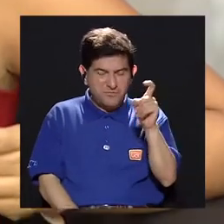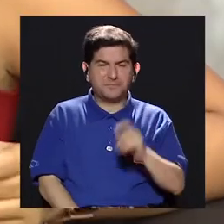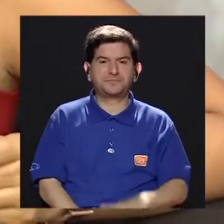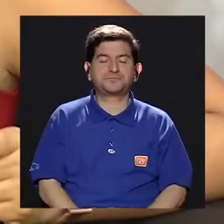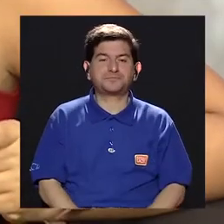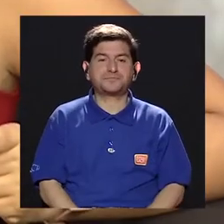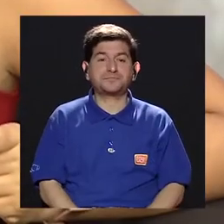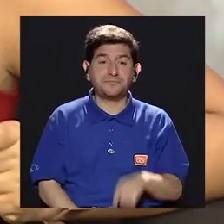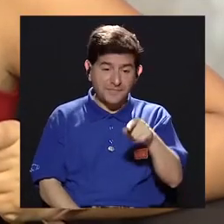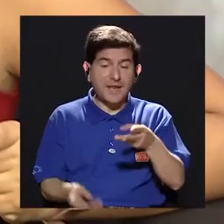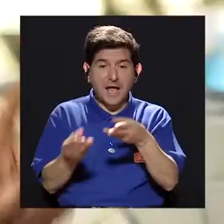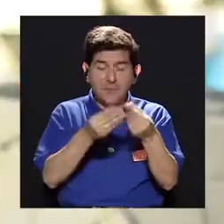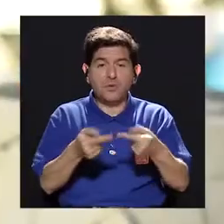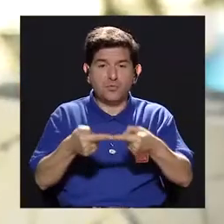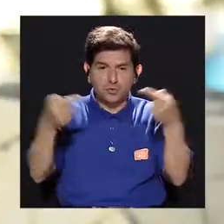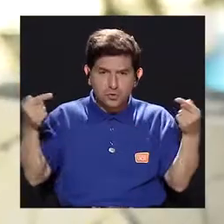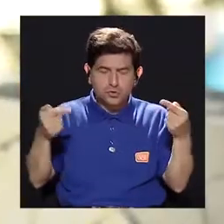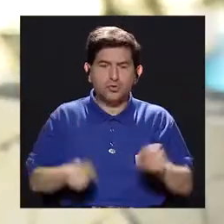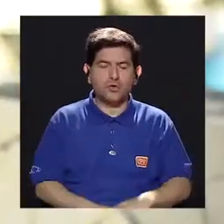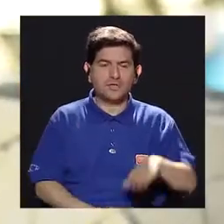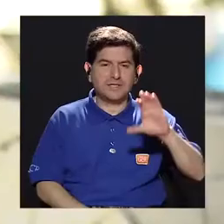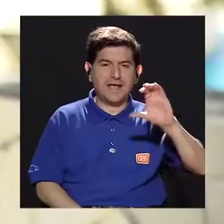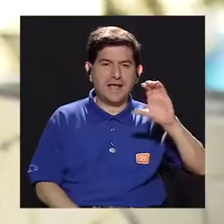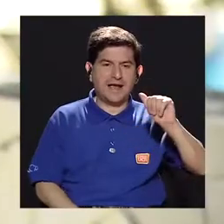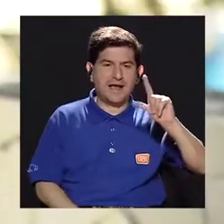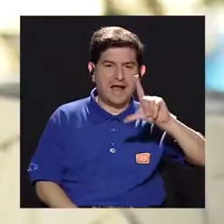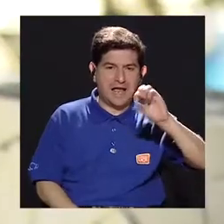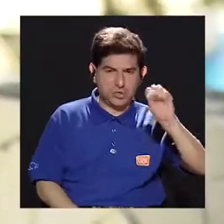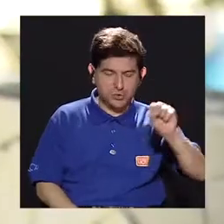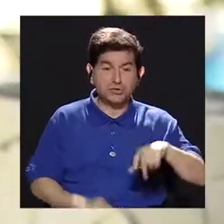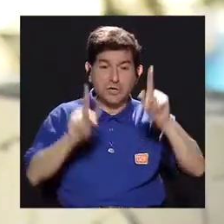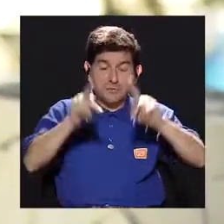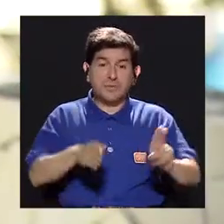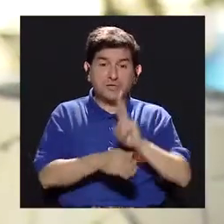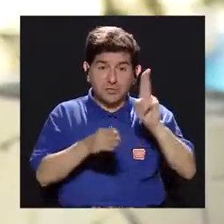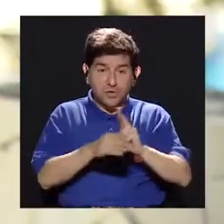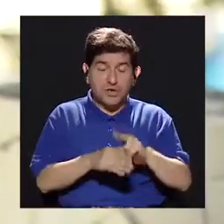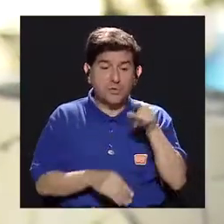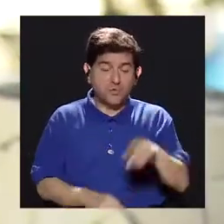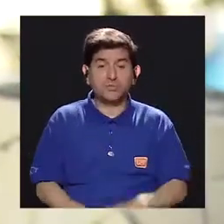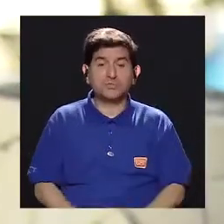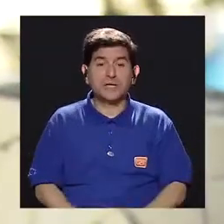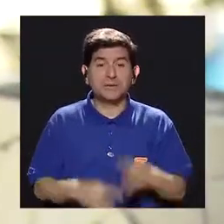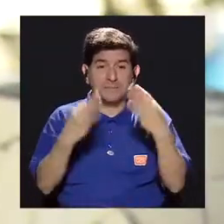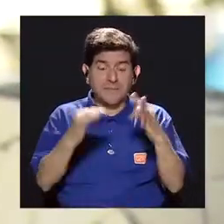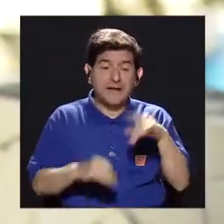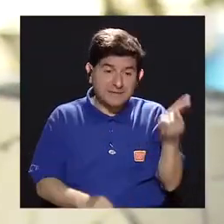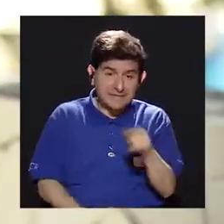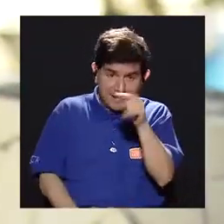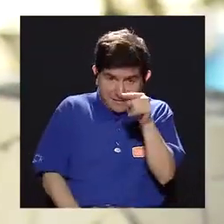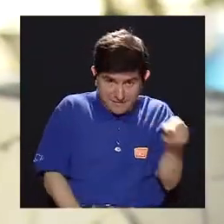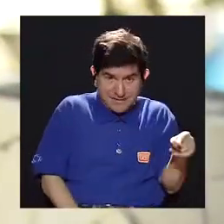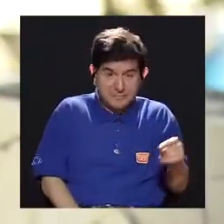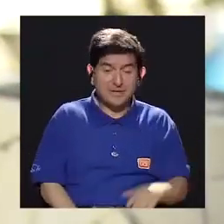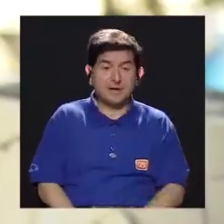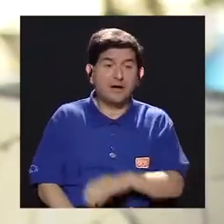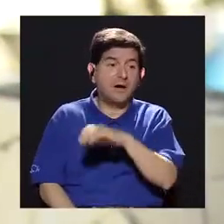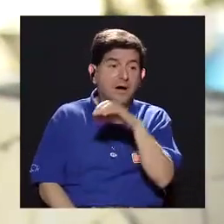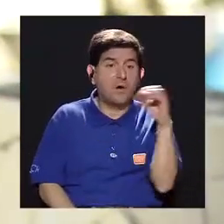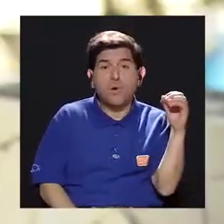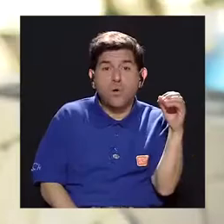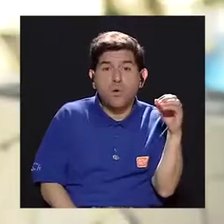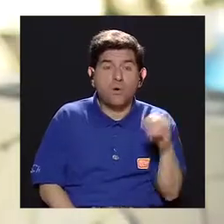Por ejemplo, venden spray. Los callicidas, eso a mí me da mucho miedo, porque la gente lo utiliza, son unos aciditos que se usan para quemar callos,